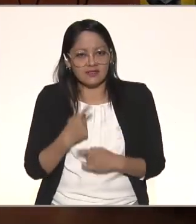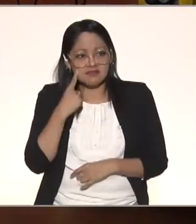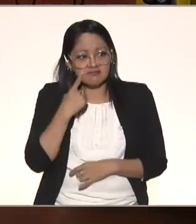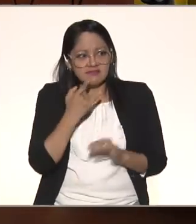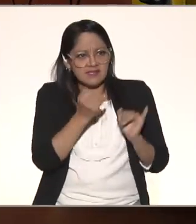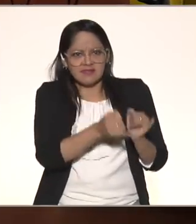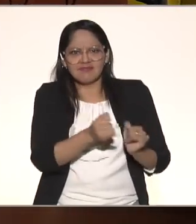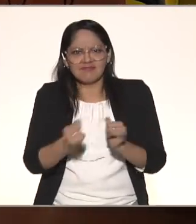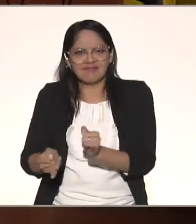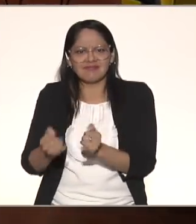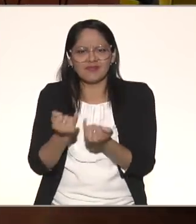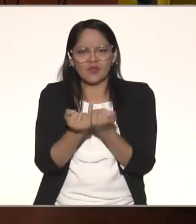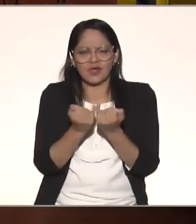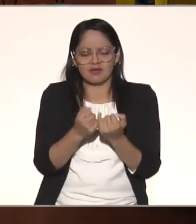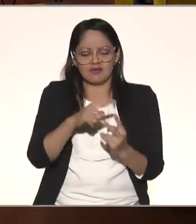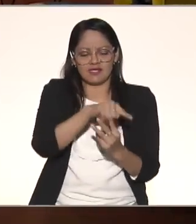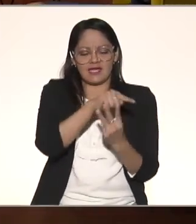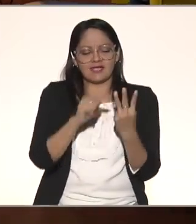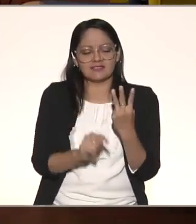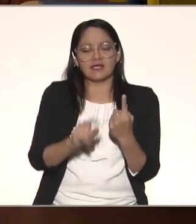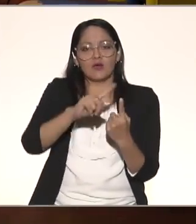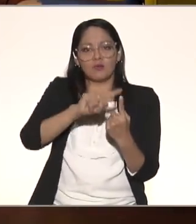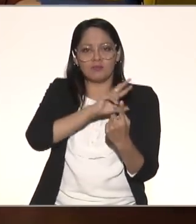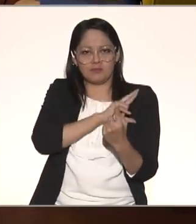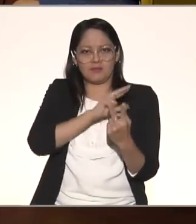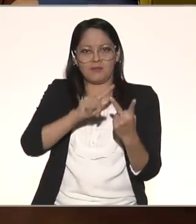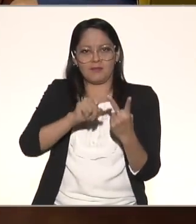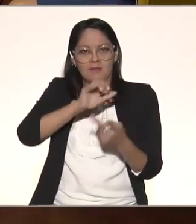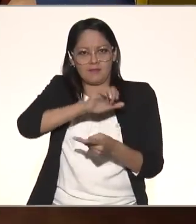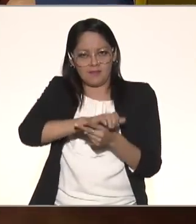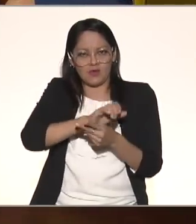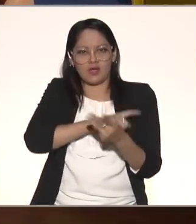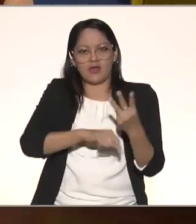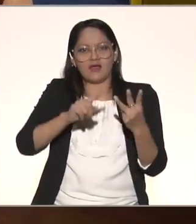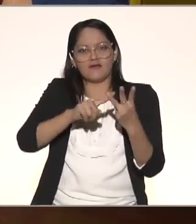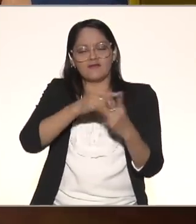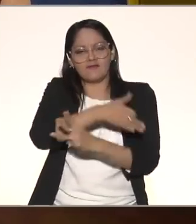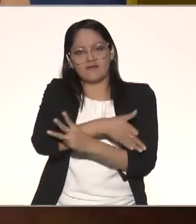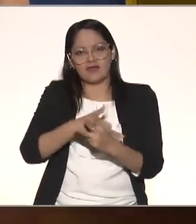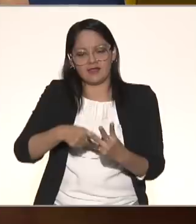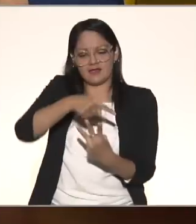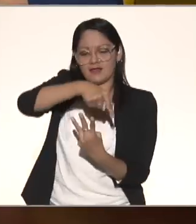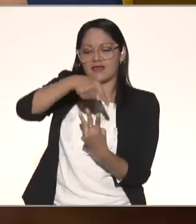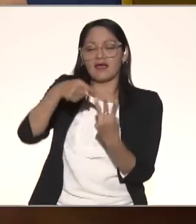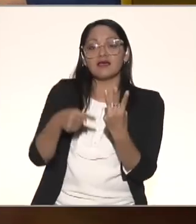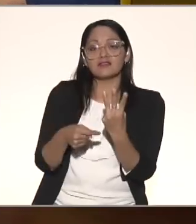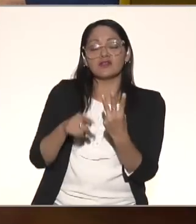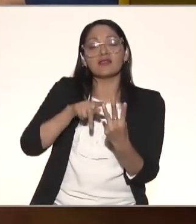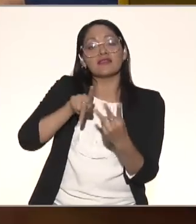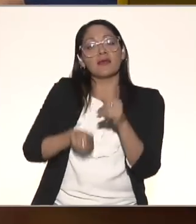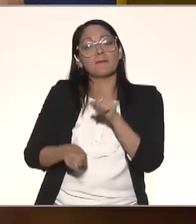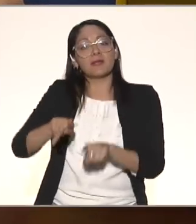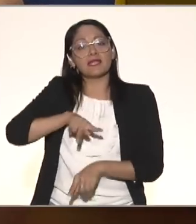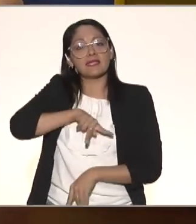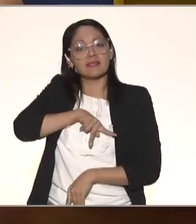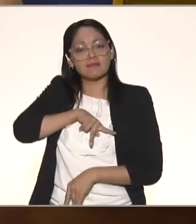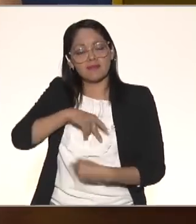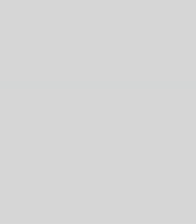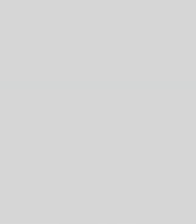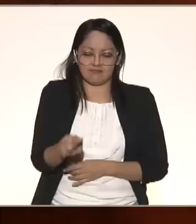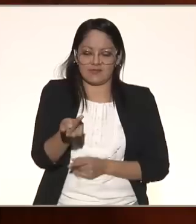vocaciones, soltería, pareja y familia, son tres maneras de servir de acuerdo a nuestra propia naturaleza y de